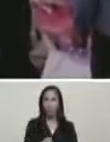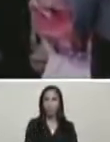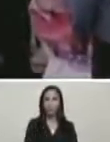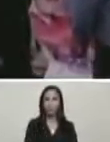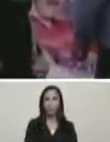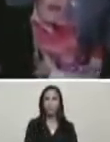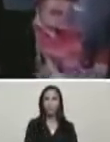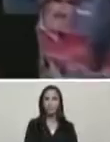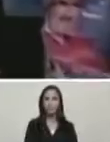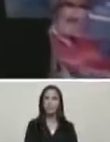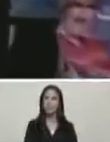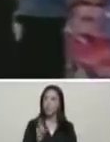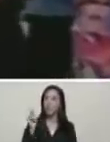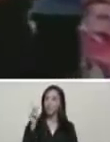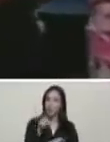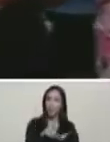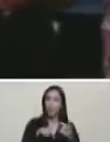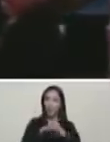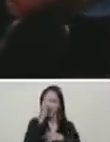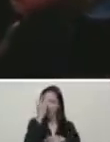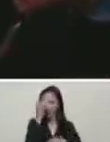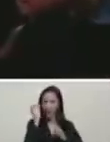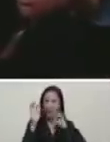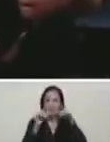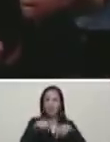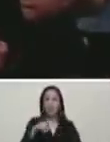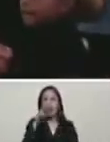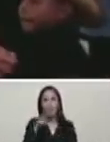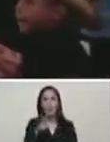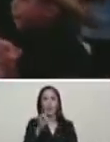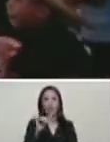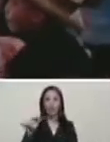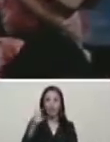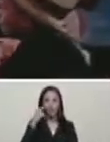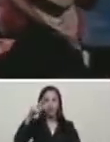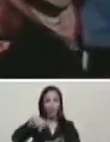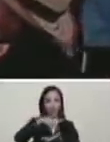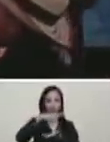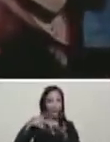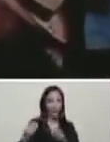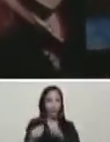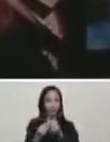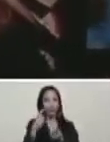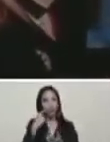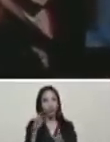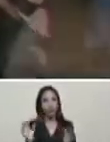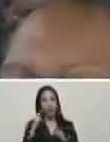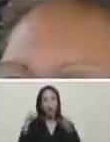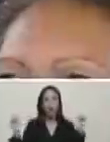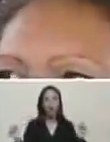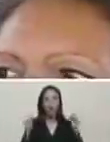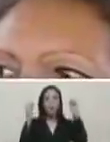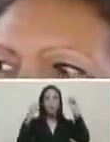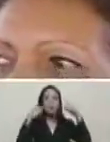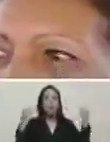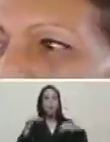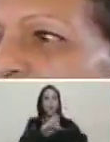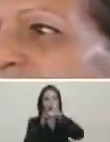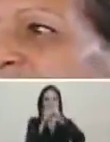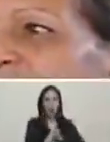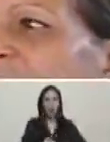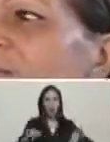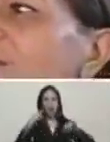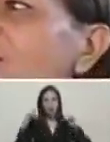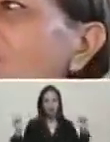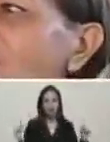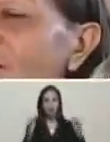Voy a venir a disfrutar los carnavales aquí en los Valles del Tuy, pues, para que bailemos bastante. Que viva la alegría del pueblo, que viva la